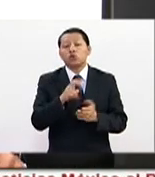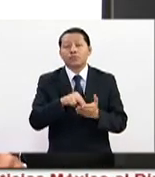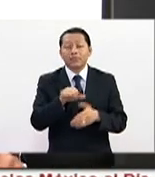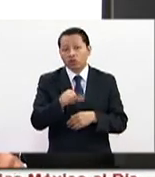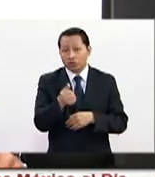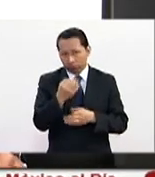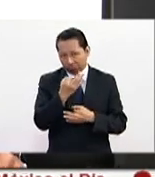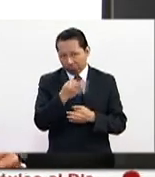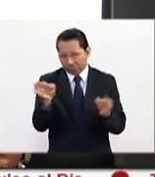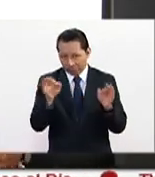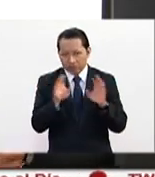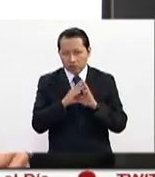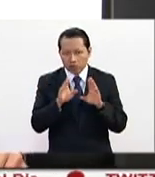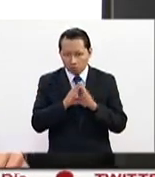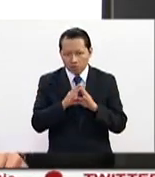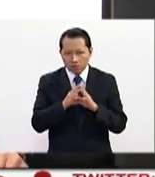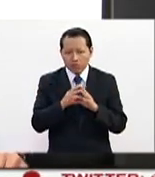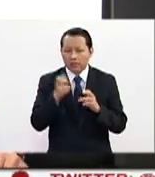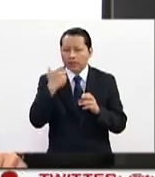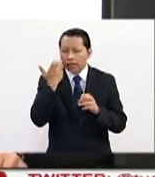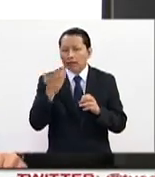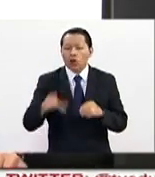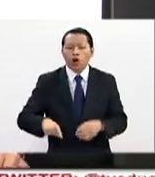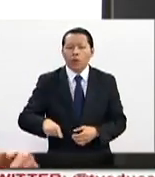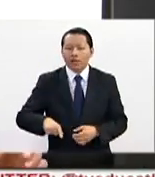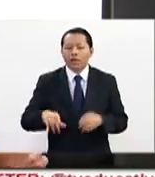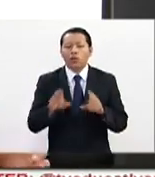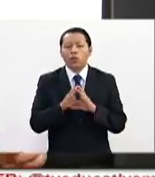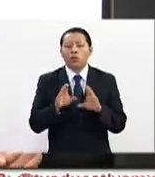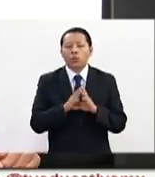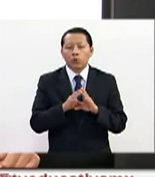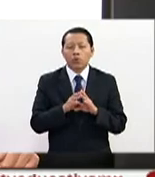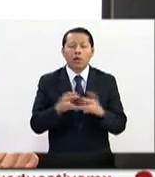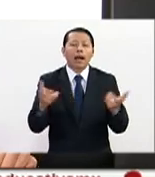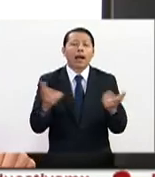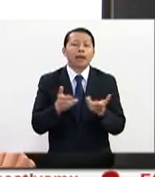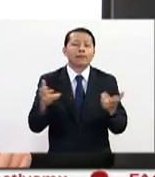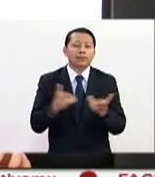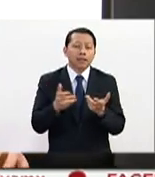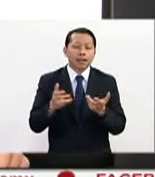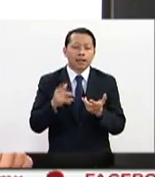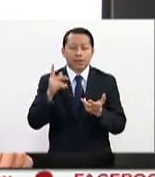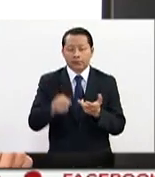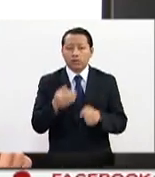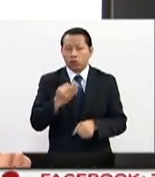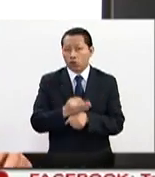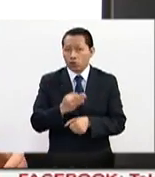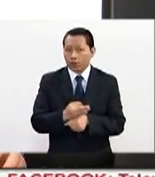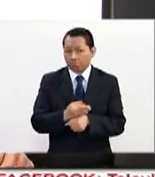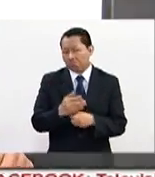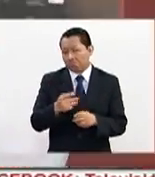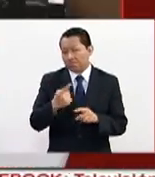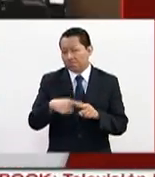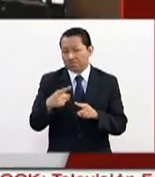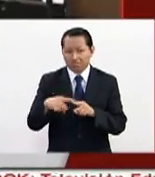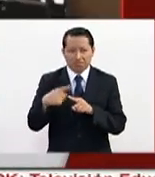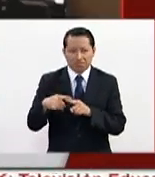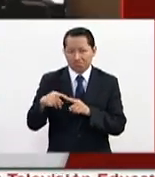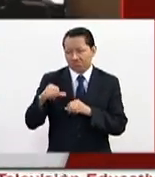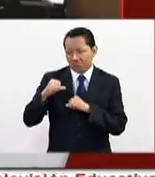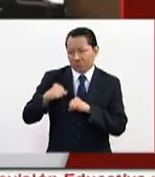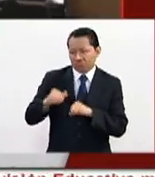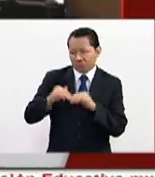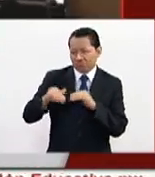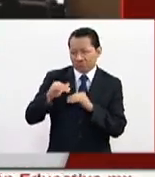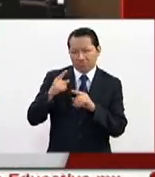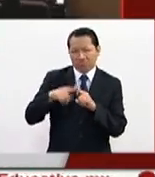anuncia la intención de su gobierno de hacer que los cargos actuales de las autoridades más importantes en